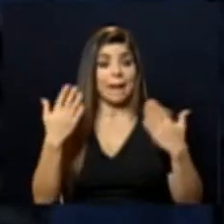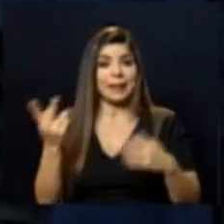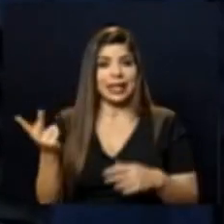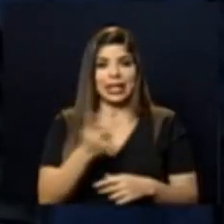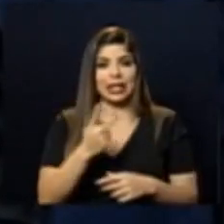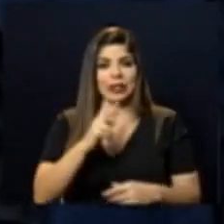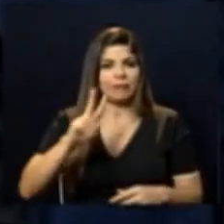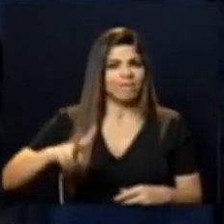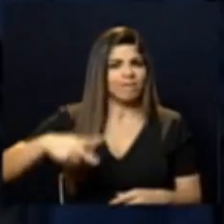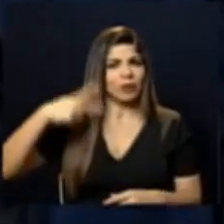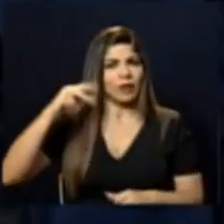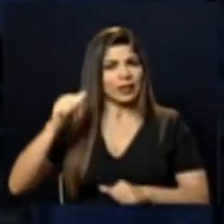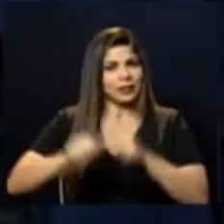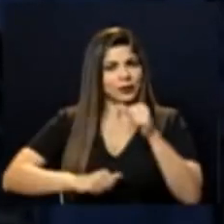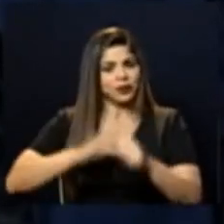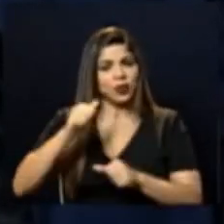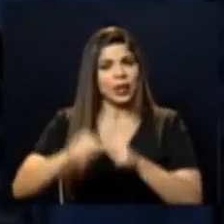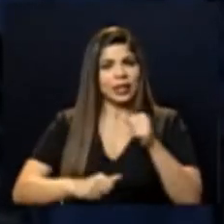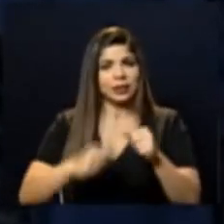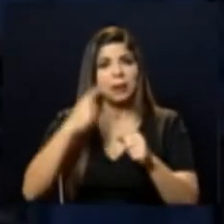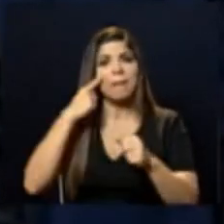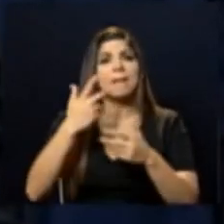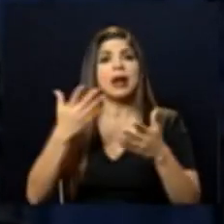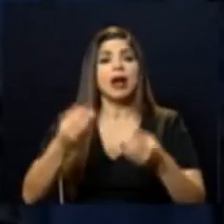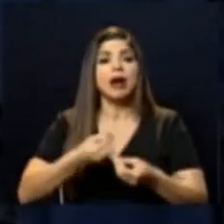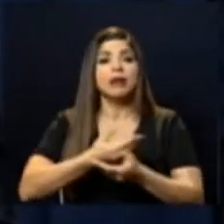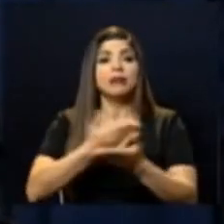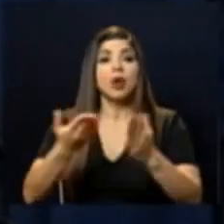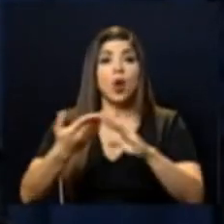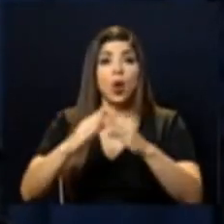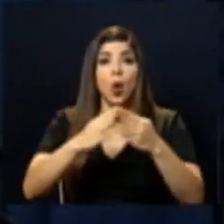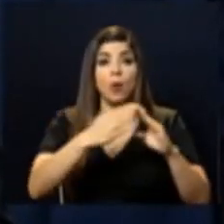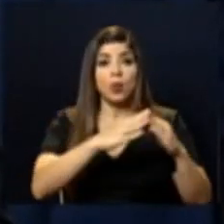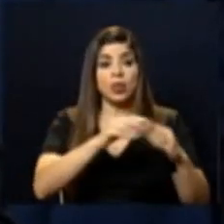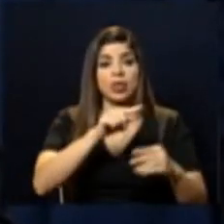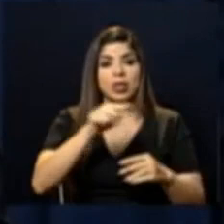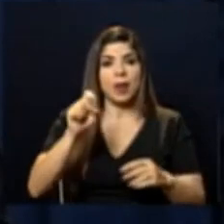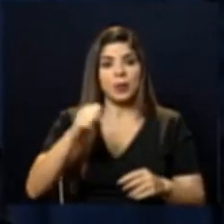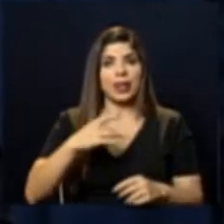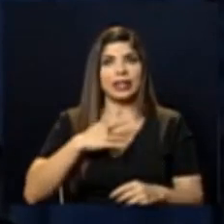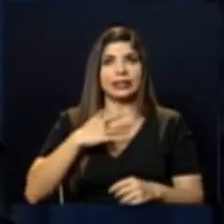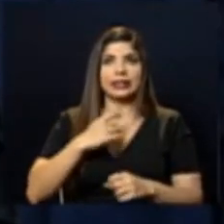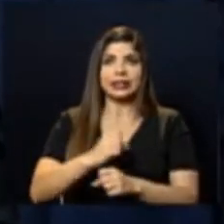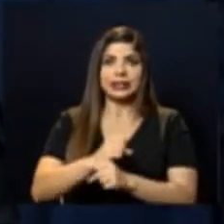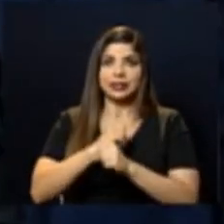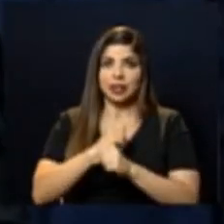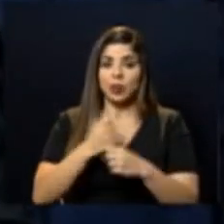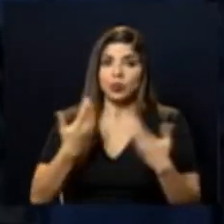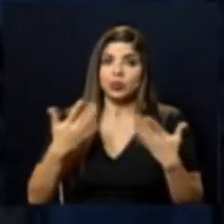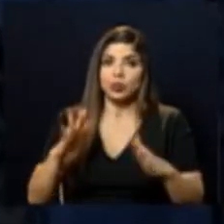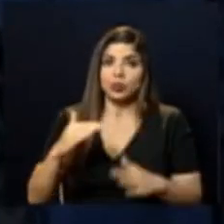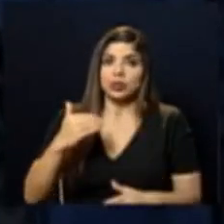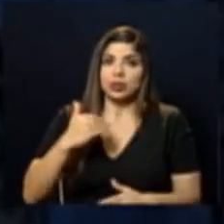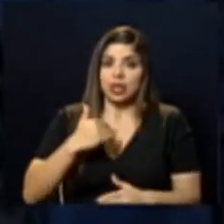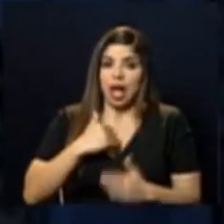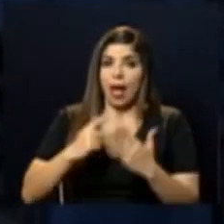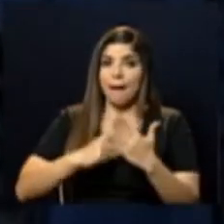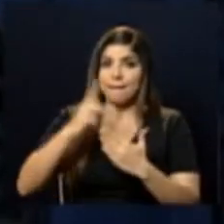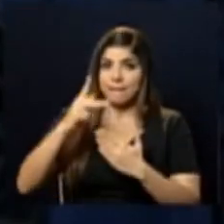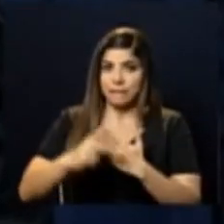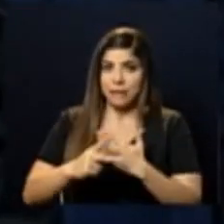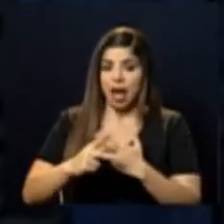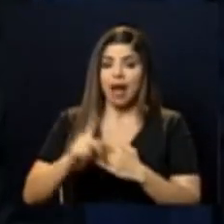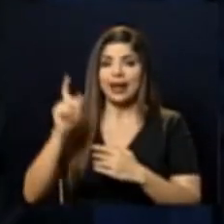redoblar esfuerzos para llevar a la comunidad la certeza de que se tiene un plan y que además